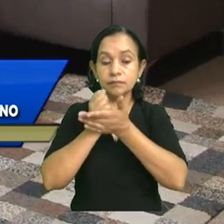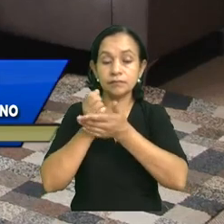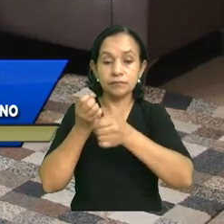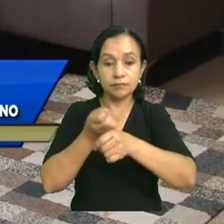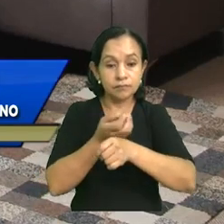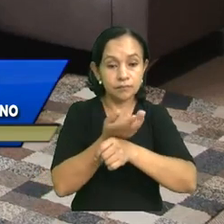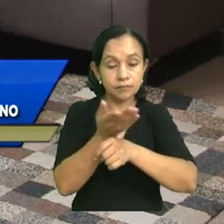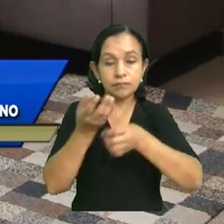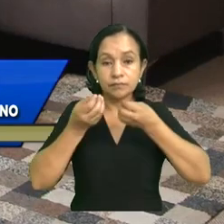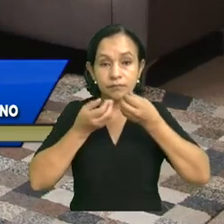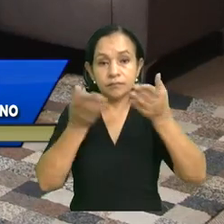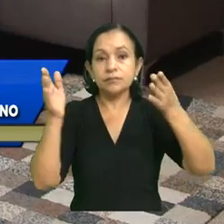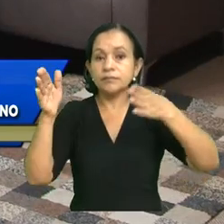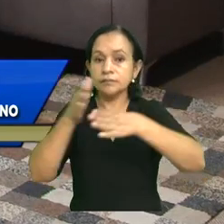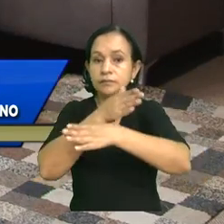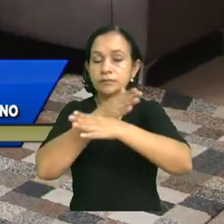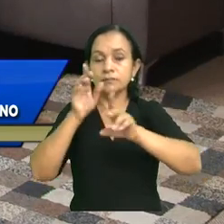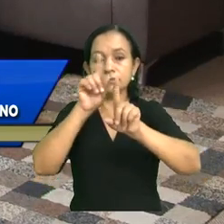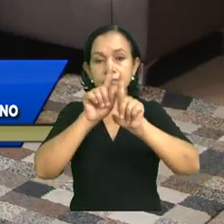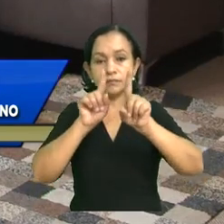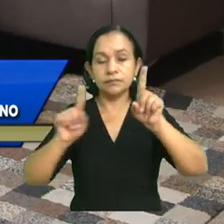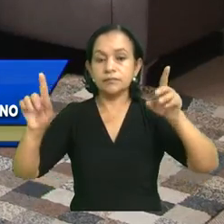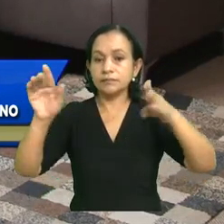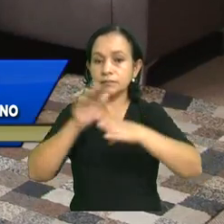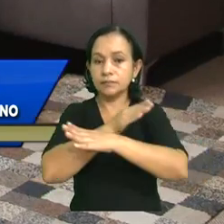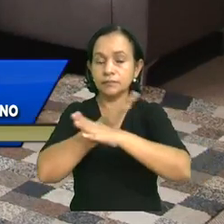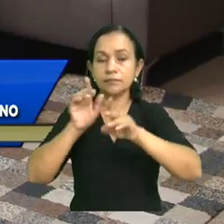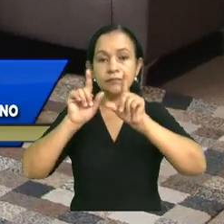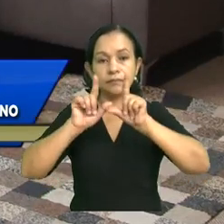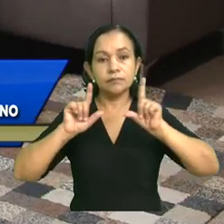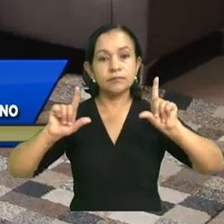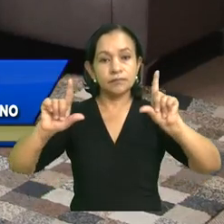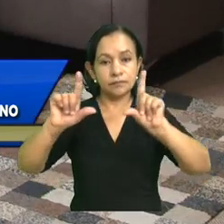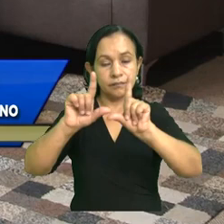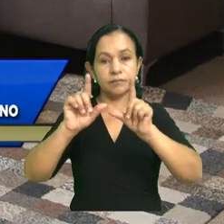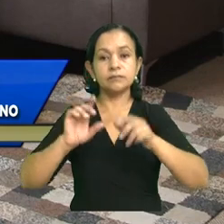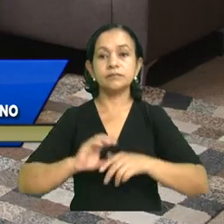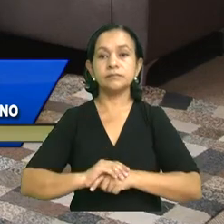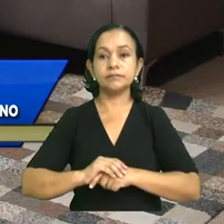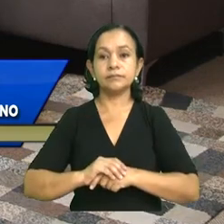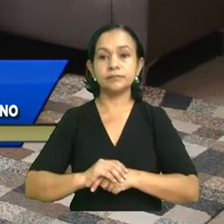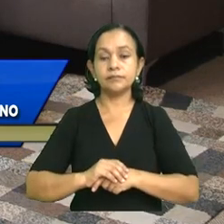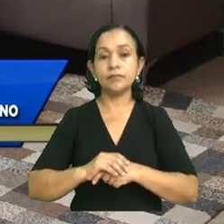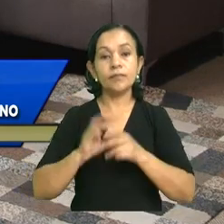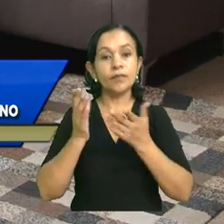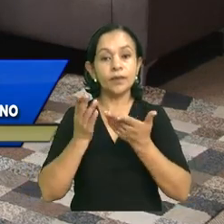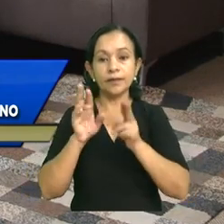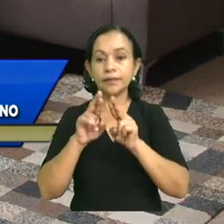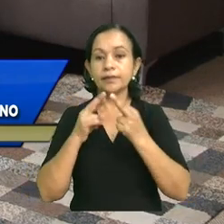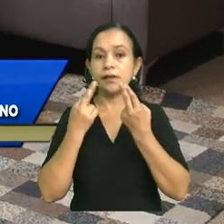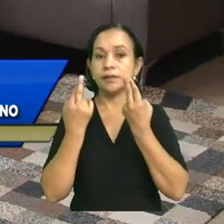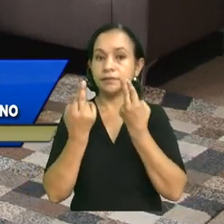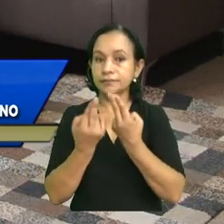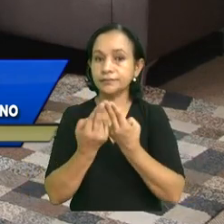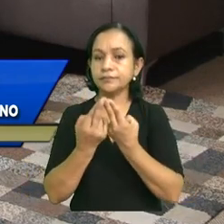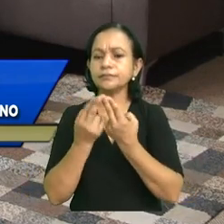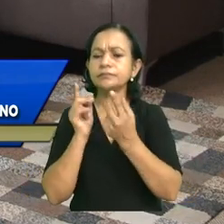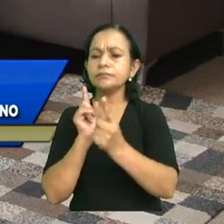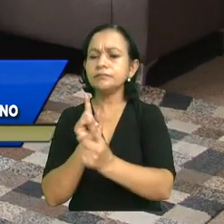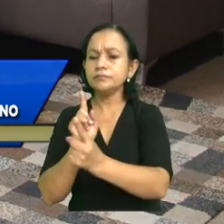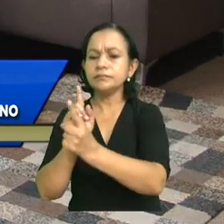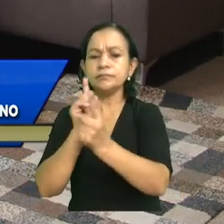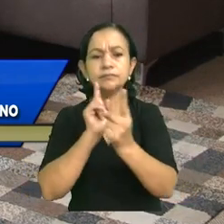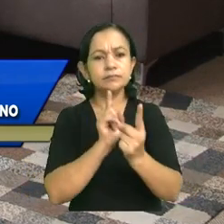por todos los niveles y de todos los espacios que tenemos. Hacemos encuentros directos de